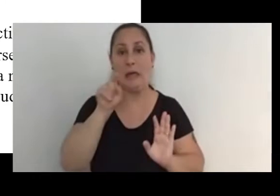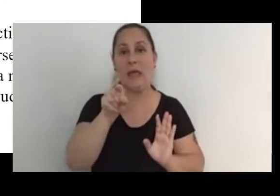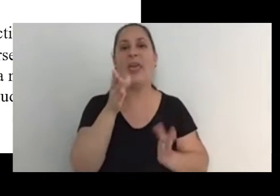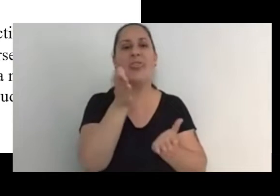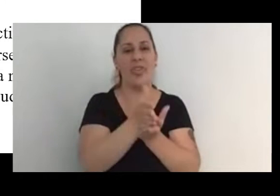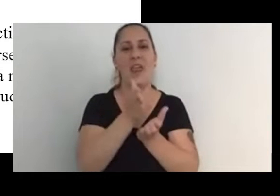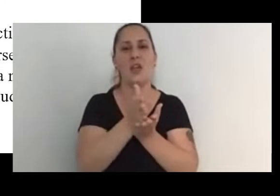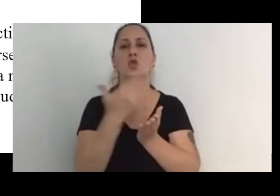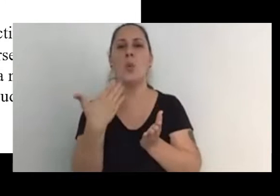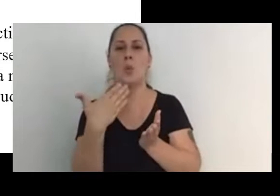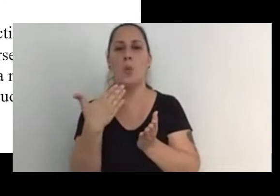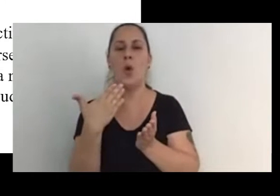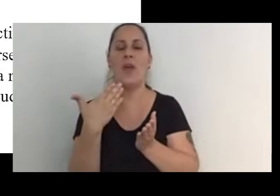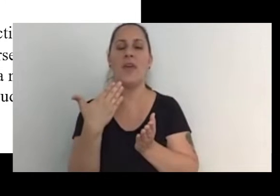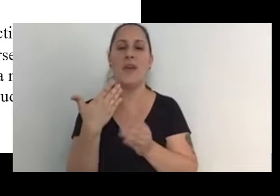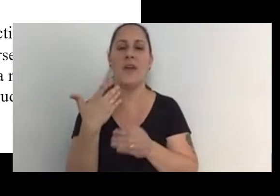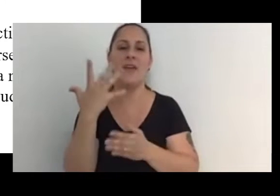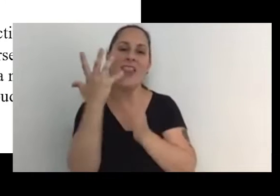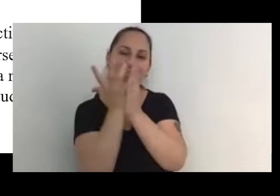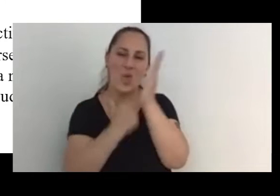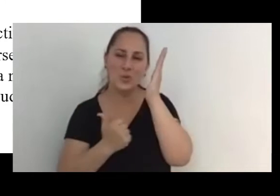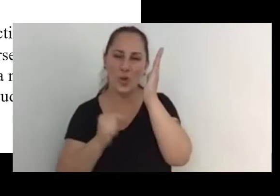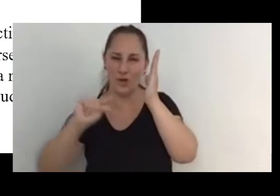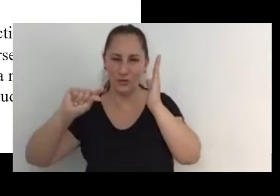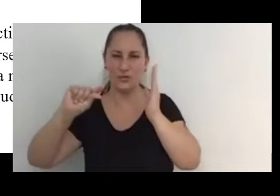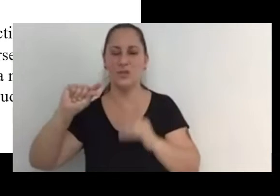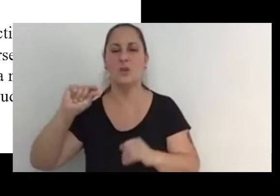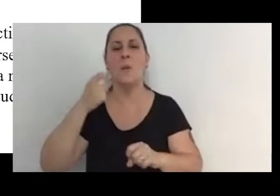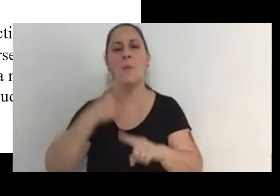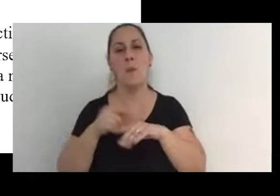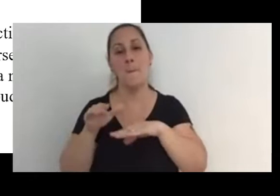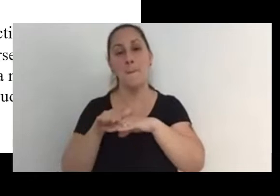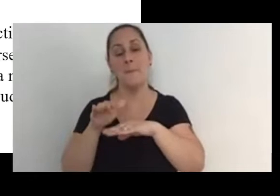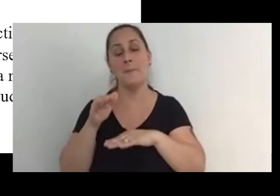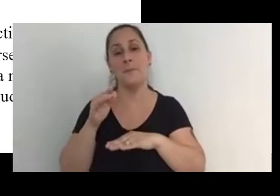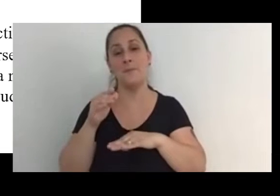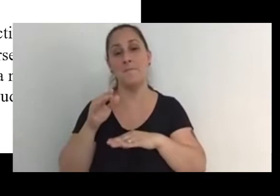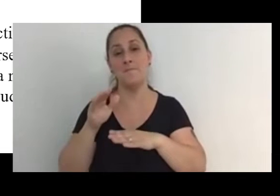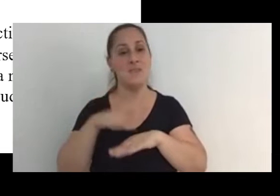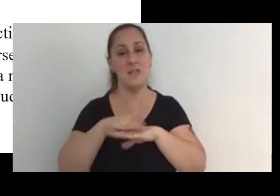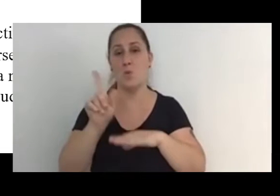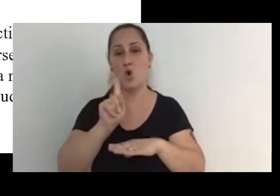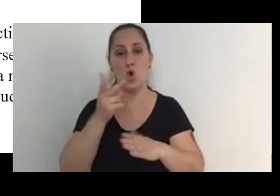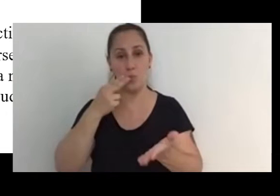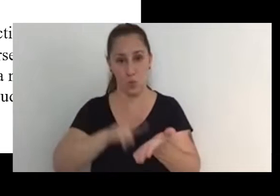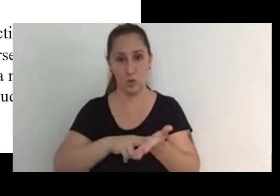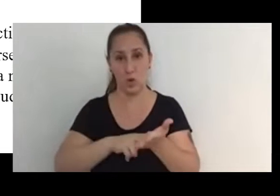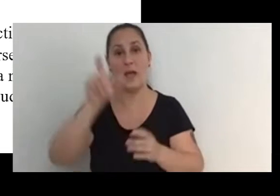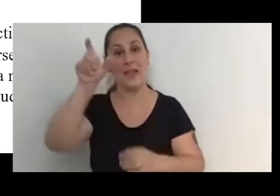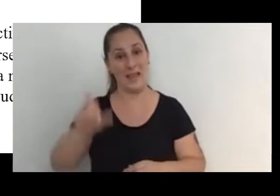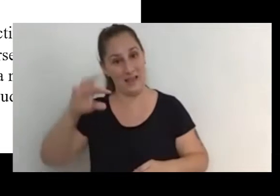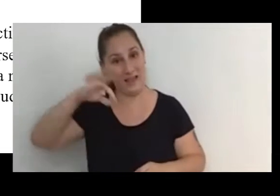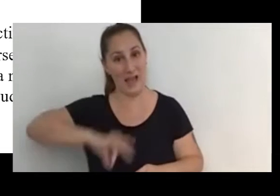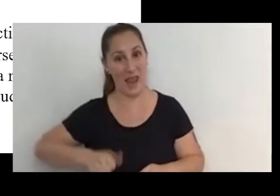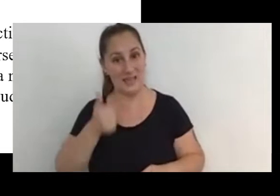computar una deducción por mínimo no imponible, deducción personal de impuesto a las ganancias,